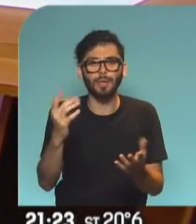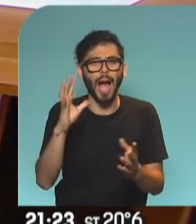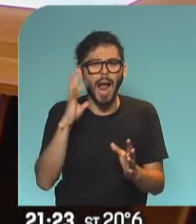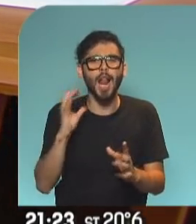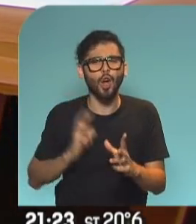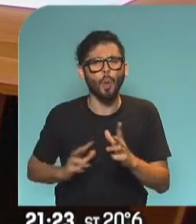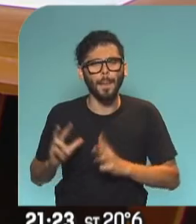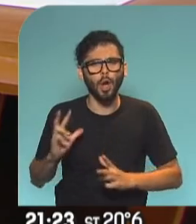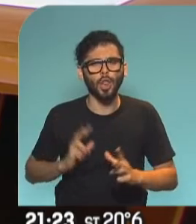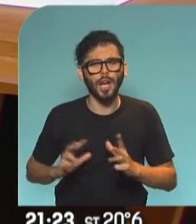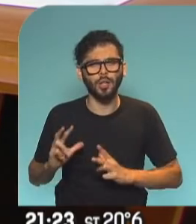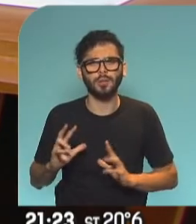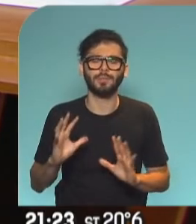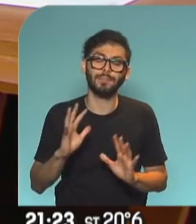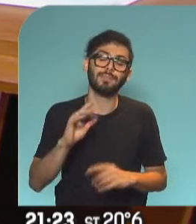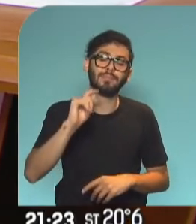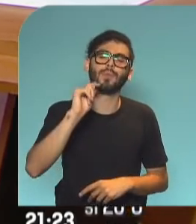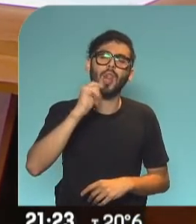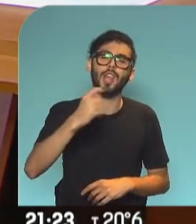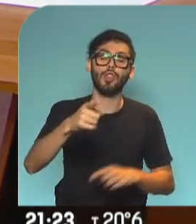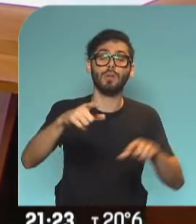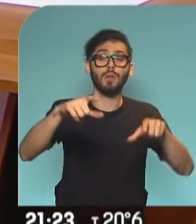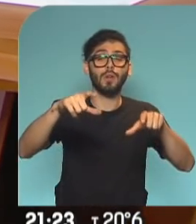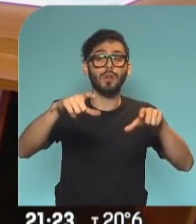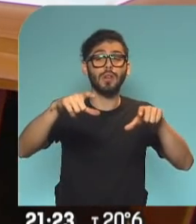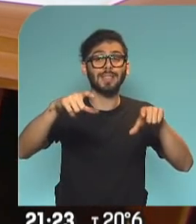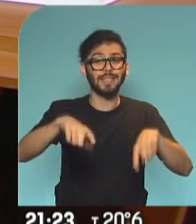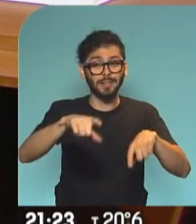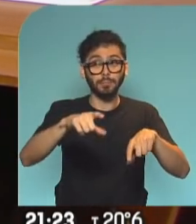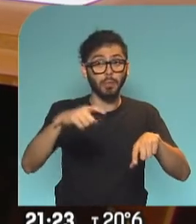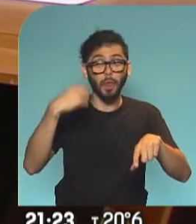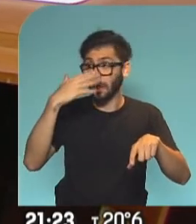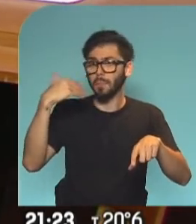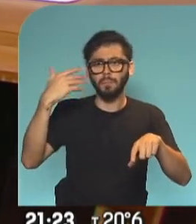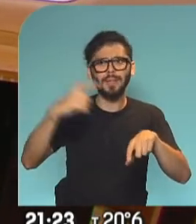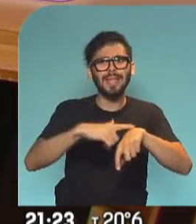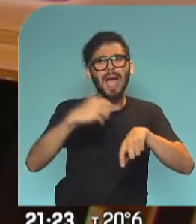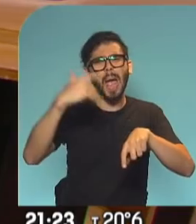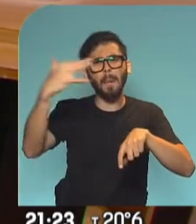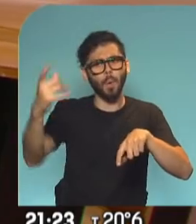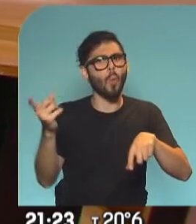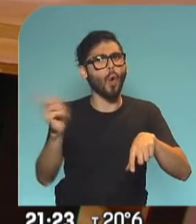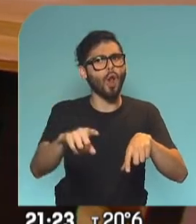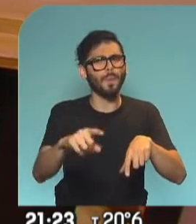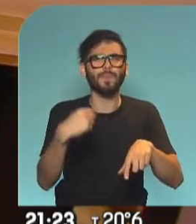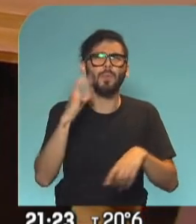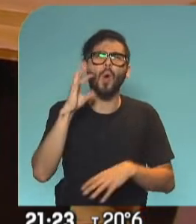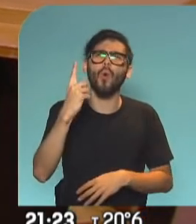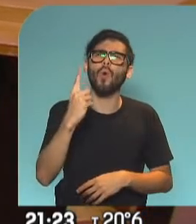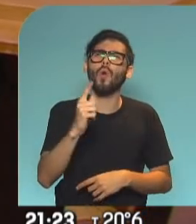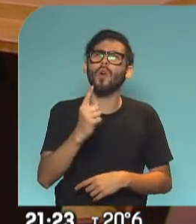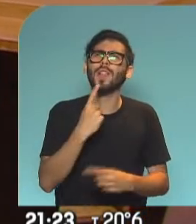contaron sí es muy lindo es el lugar donde volvió luego tanto tiempo después yo recuerdo a una nota de jorge